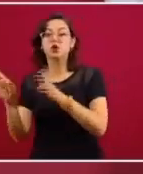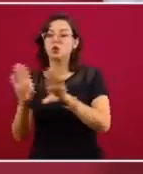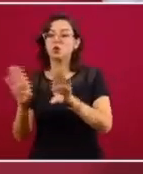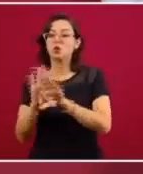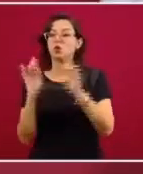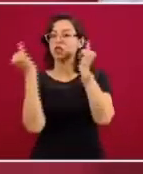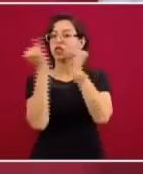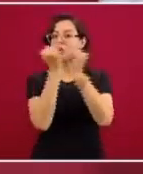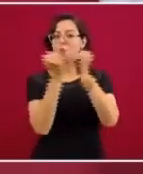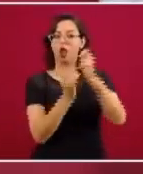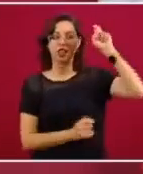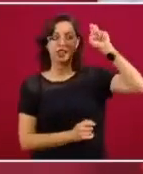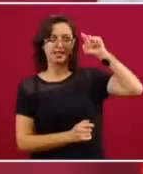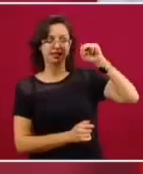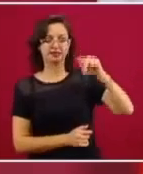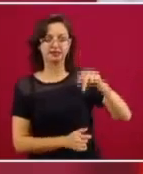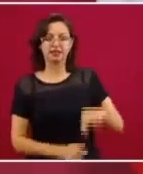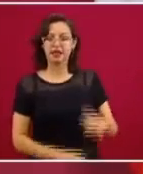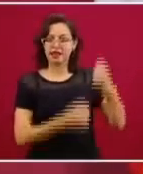Todavía falta